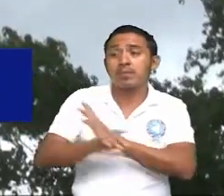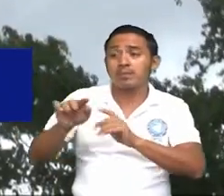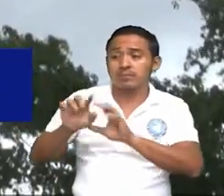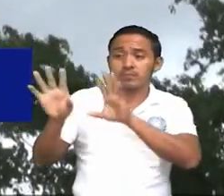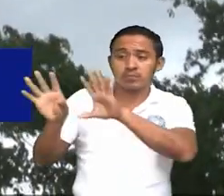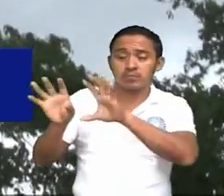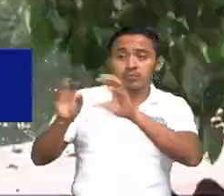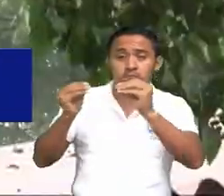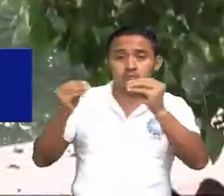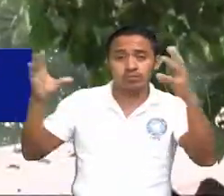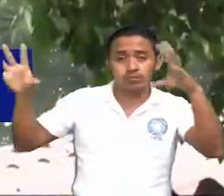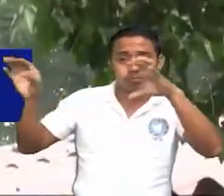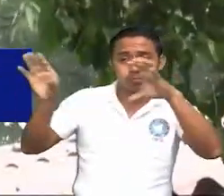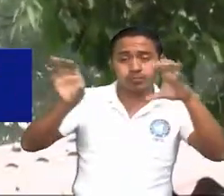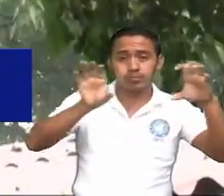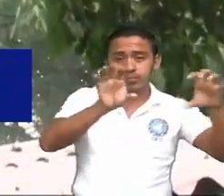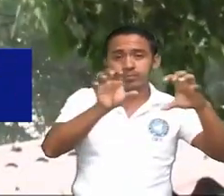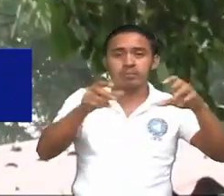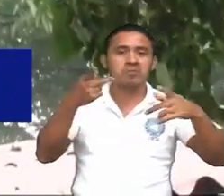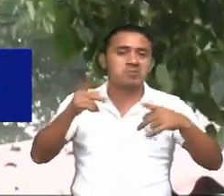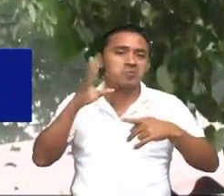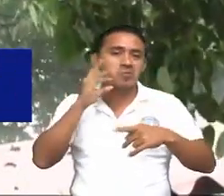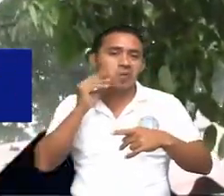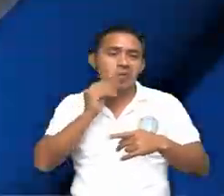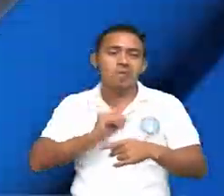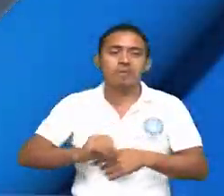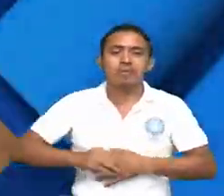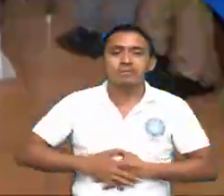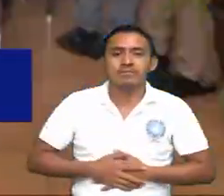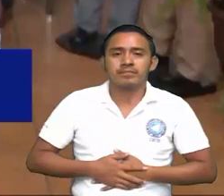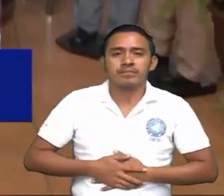la nubosidad, según expertos de meteorología.